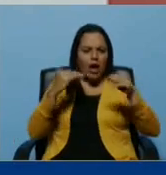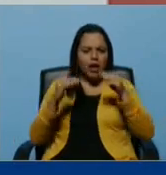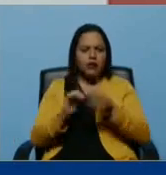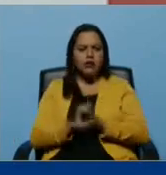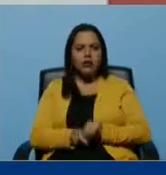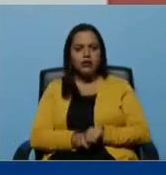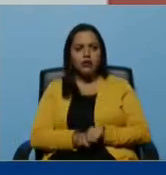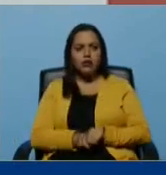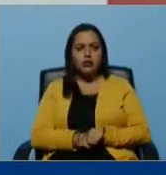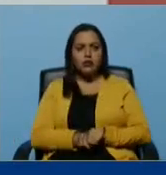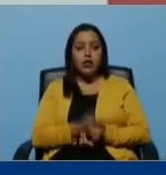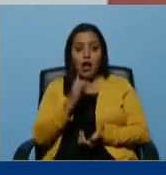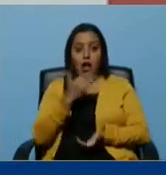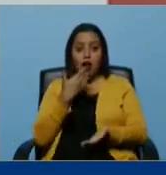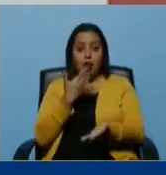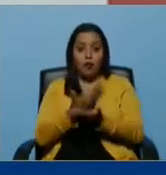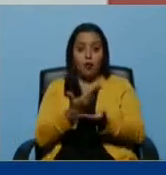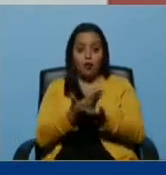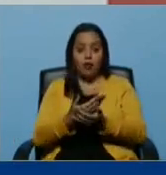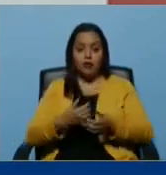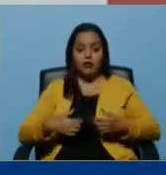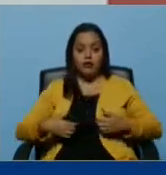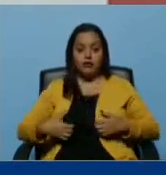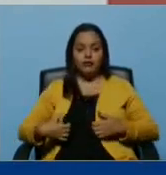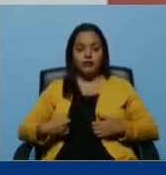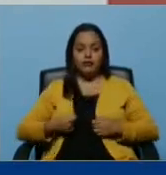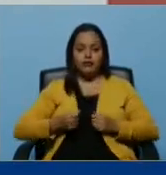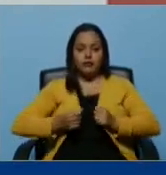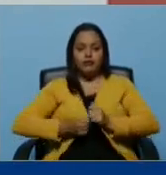Y ya hay una propuesta en esa dirección,